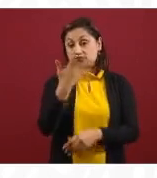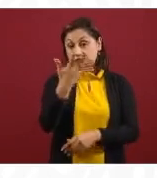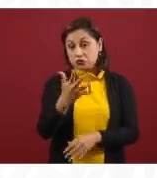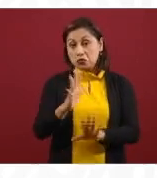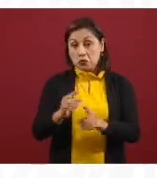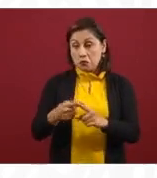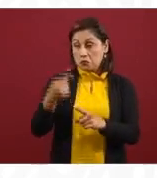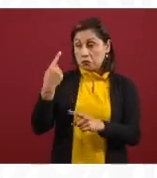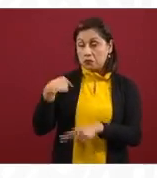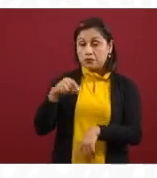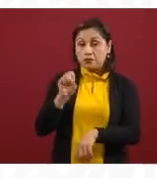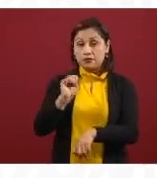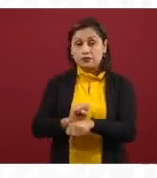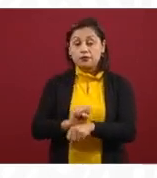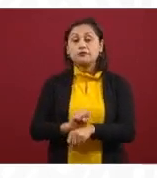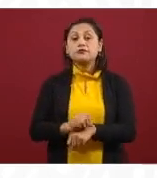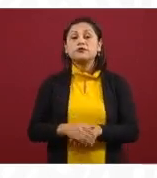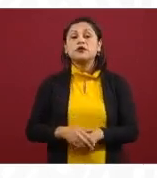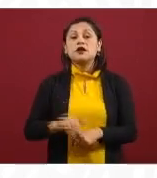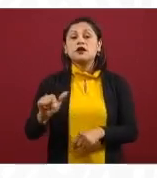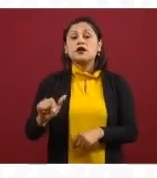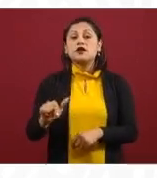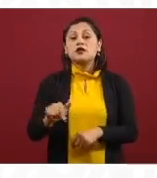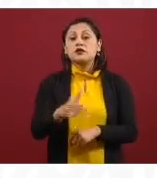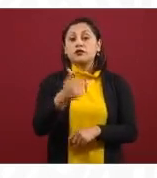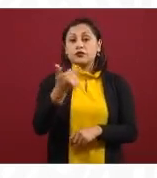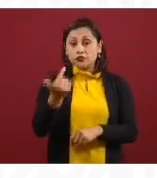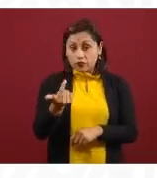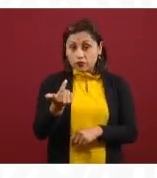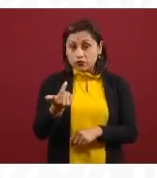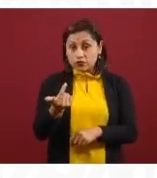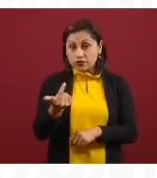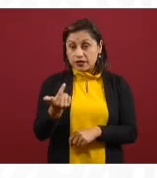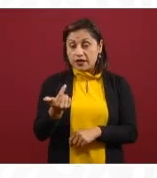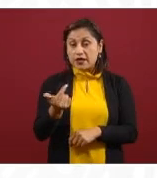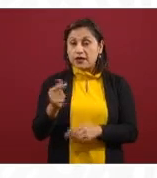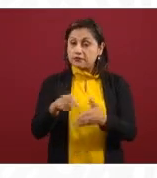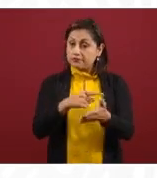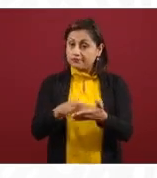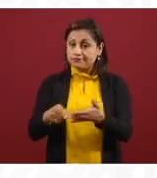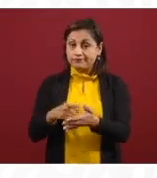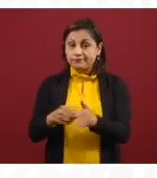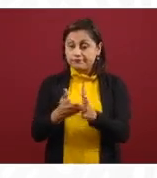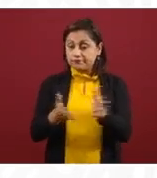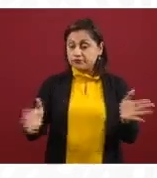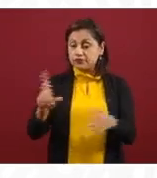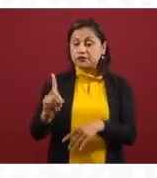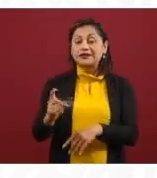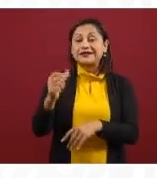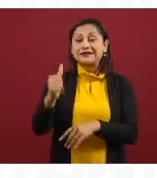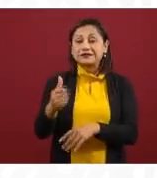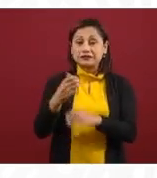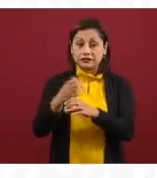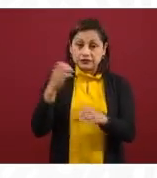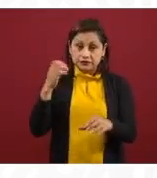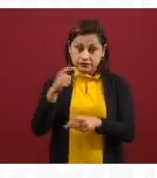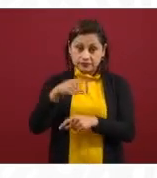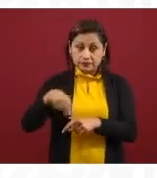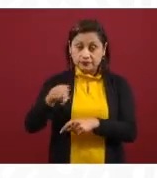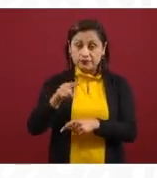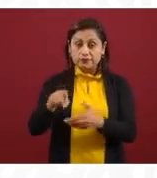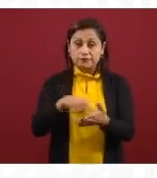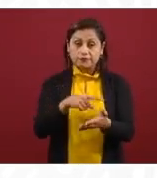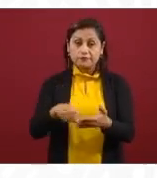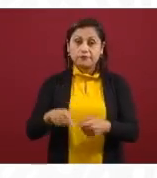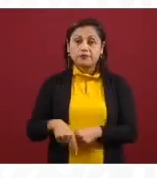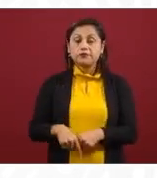semana, 12 de 36 vehículos inmovilizados, ahí no estuvimos tan bien, 33%, 4